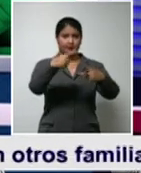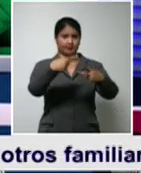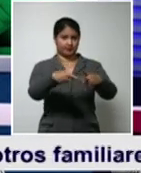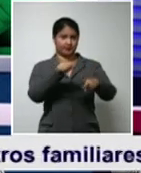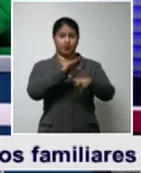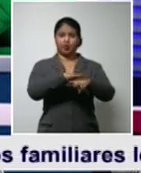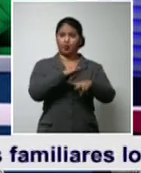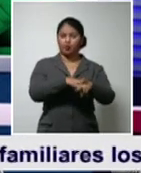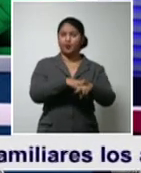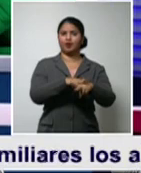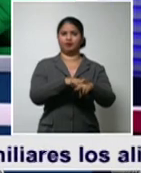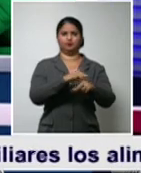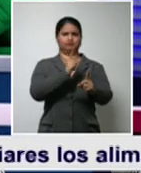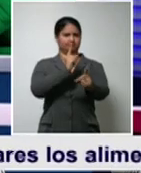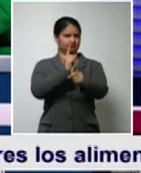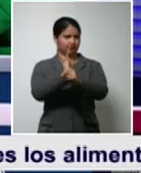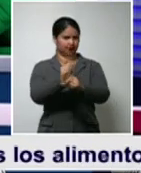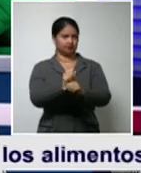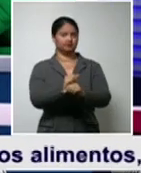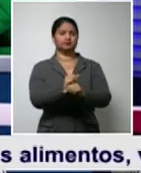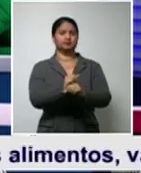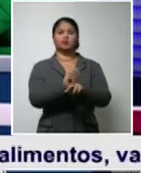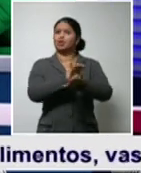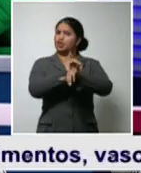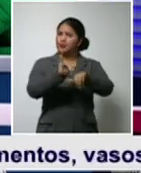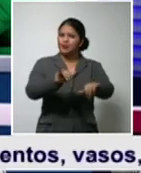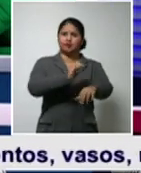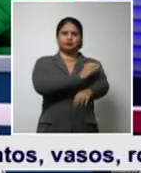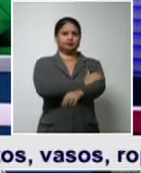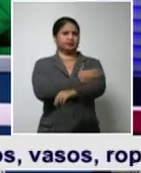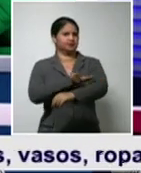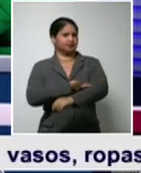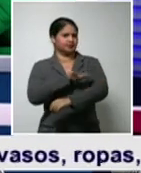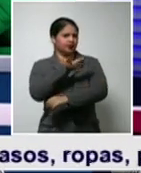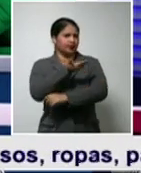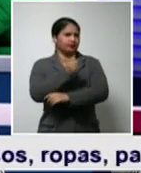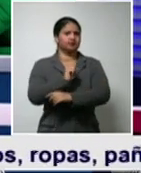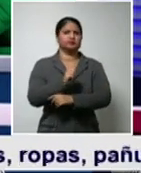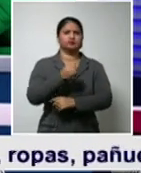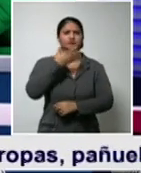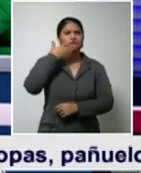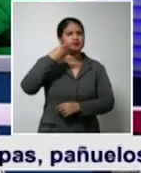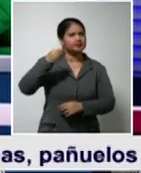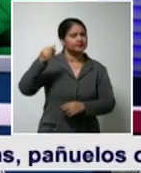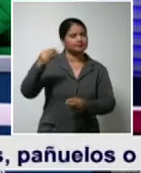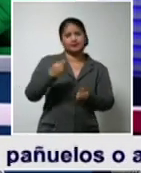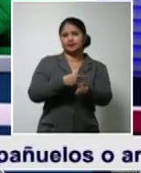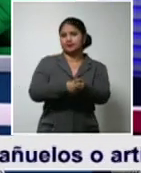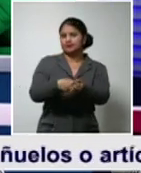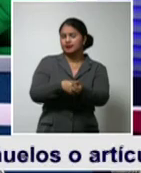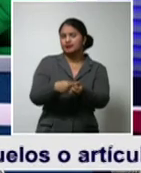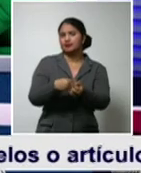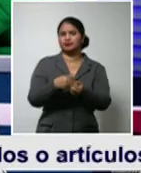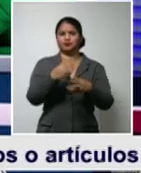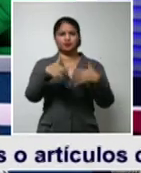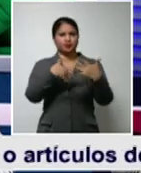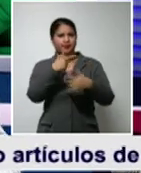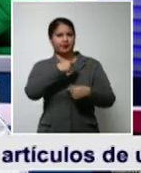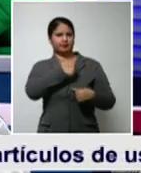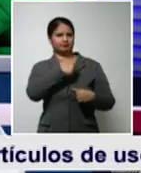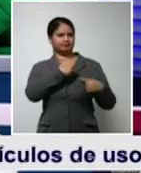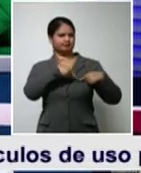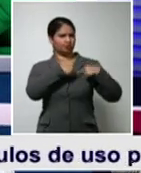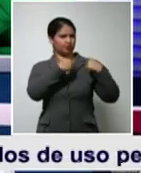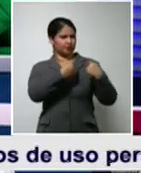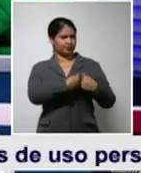hipertensión arterial, diabetes mellitus, cardiopatía isquémica. Generalmente con estas edades se asocian un